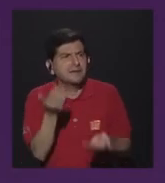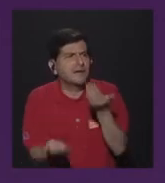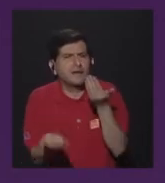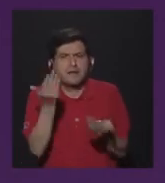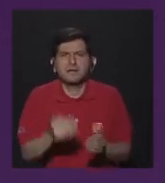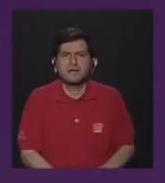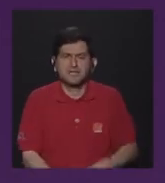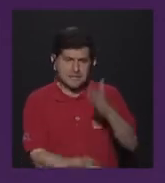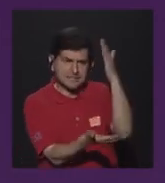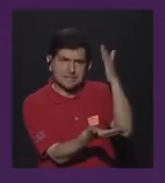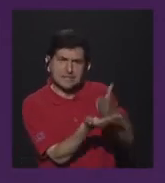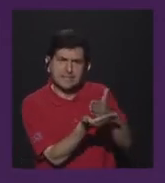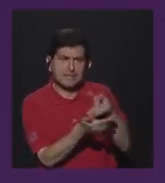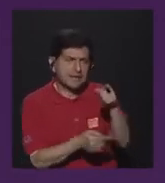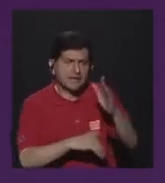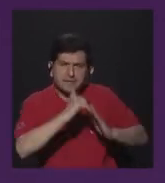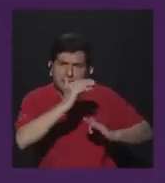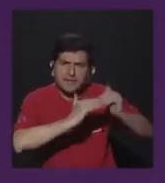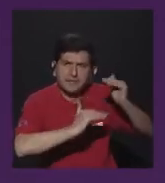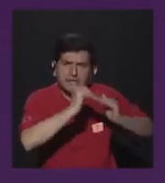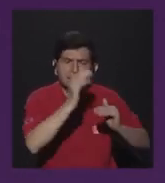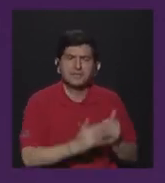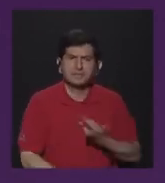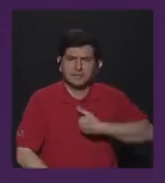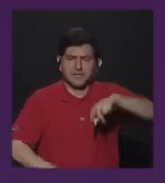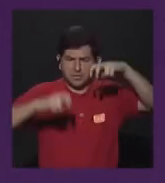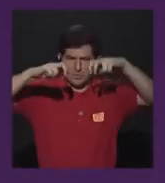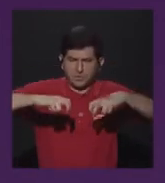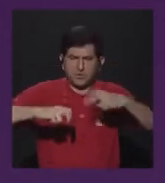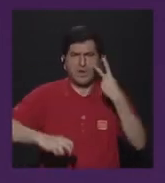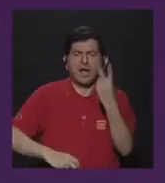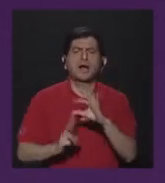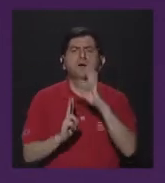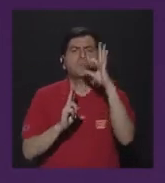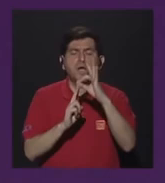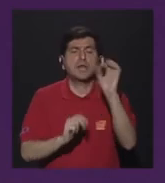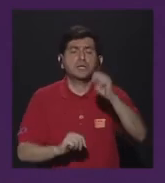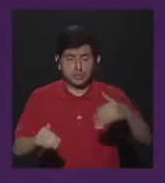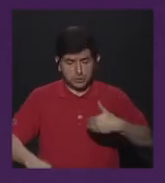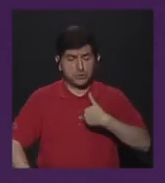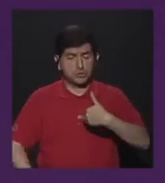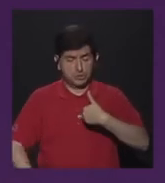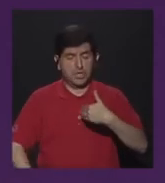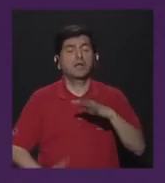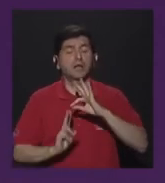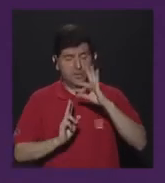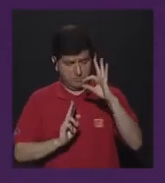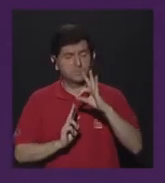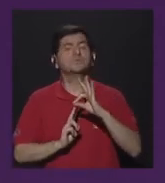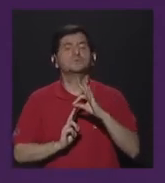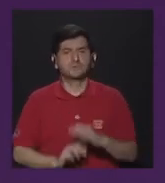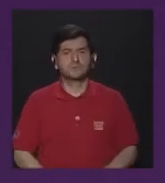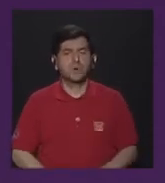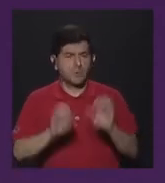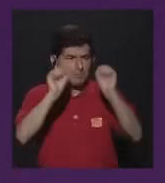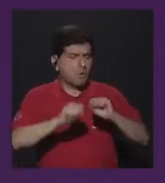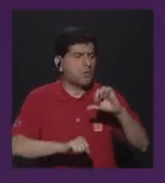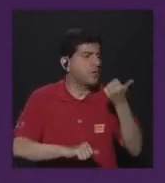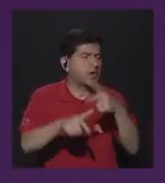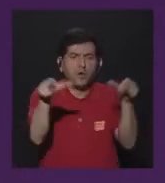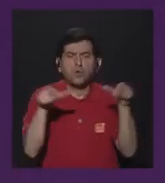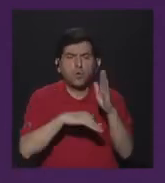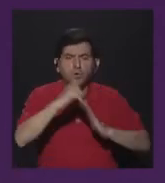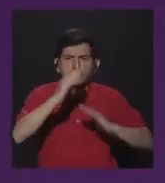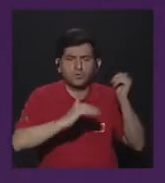paralización de obras y que nos sentemos a ver opciones porque si existen opciones de donde construir y